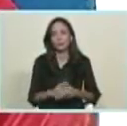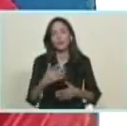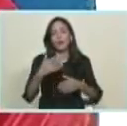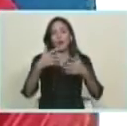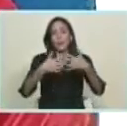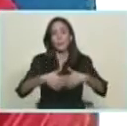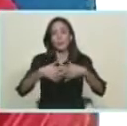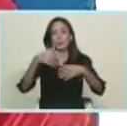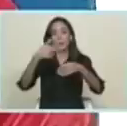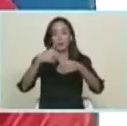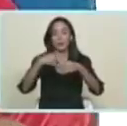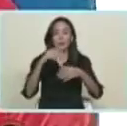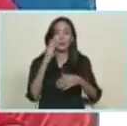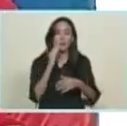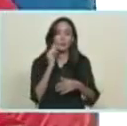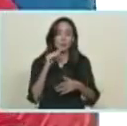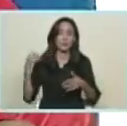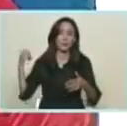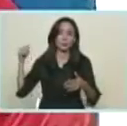PDVSA tiene una gran experiencia,